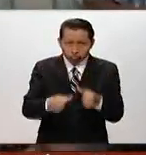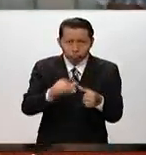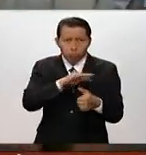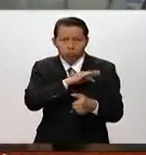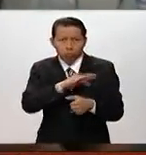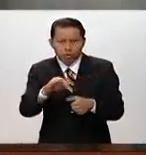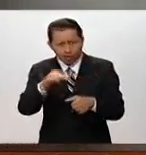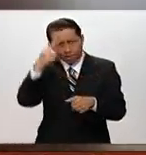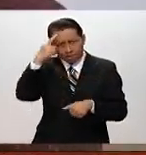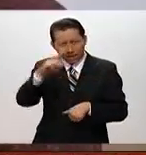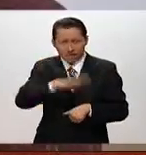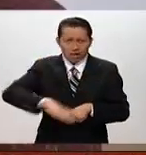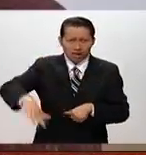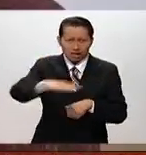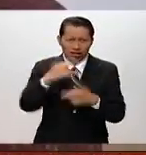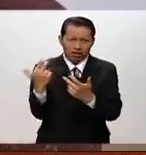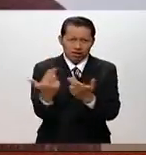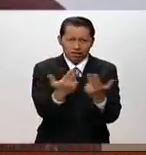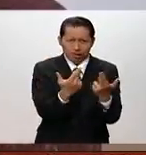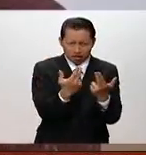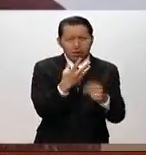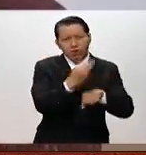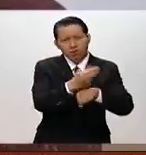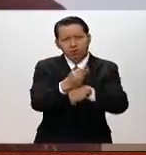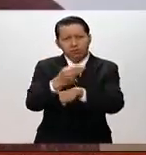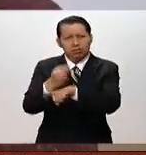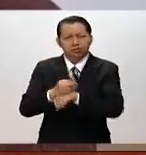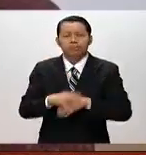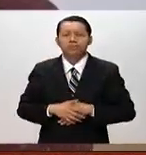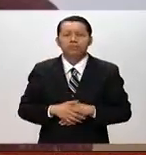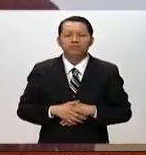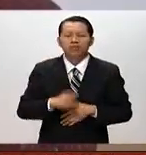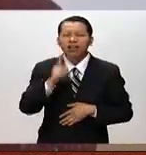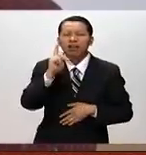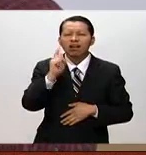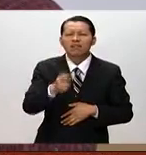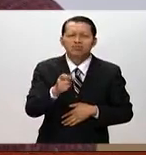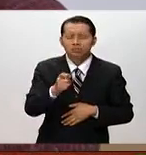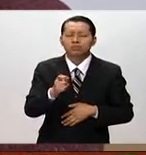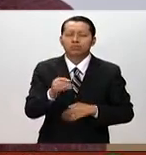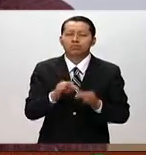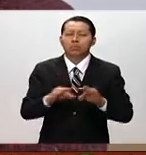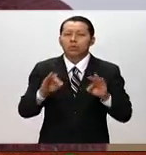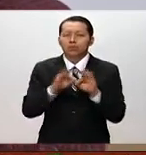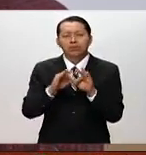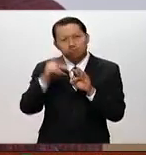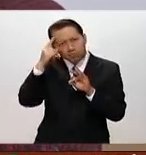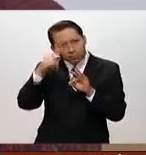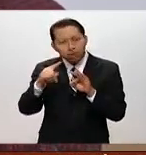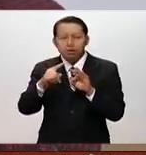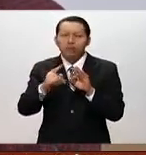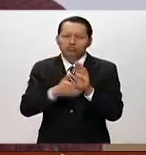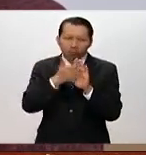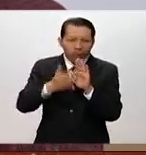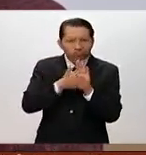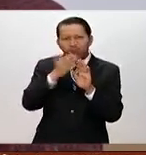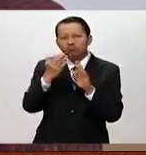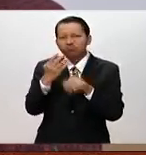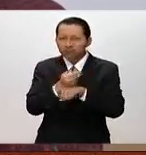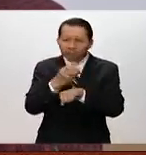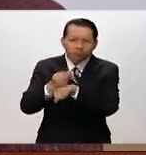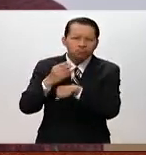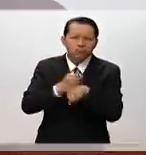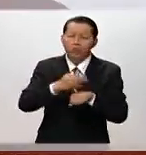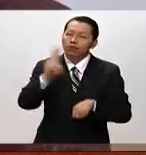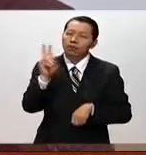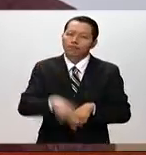de reconstrucción. La indicación es básicamente de poder acelerar este proceso de reconstrucción. Siempre representa un